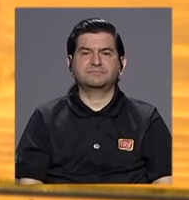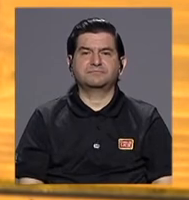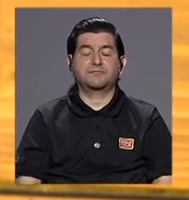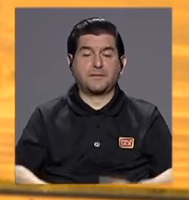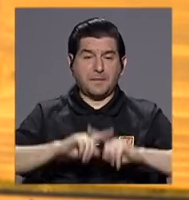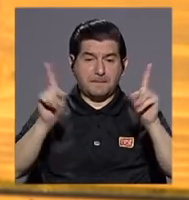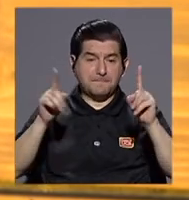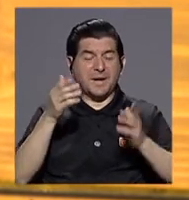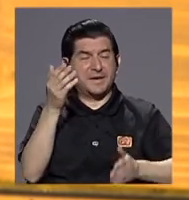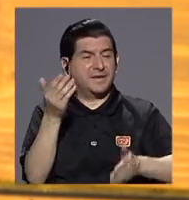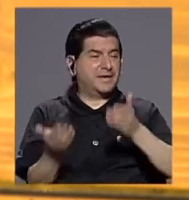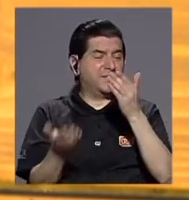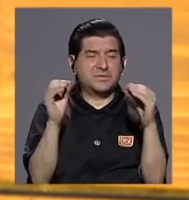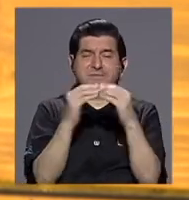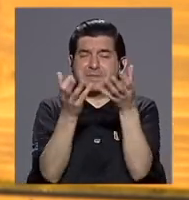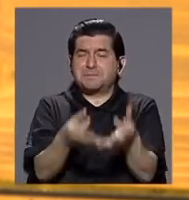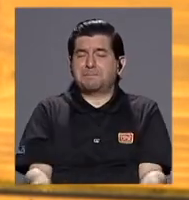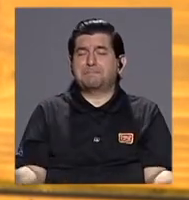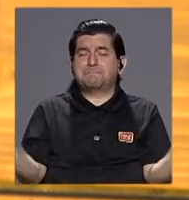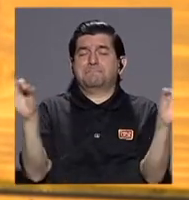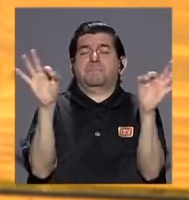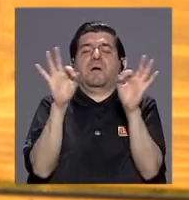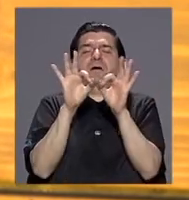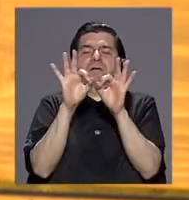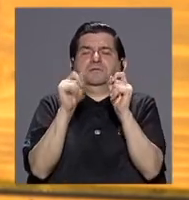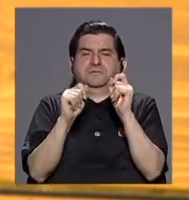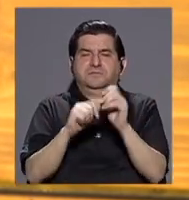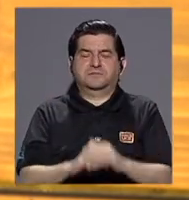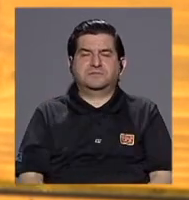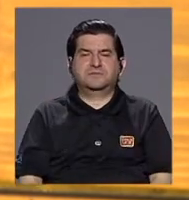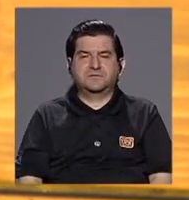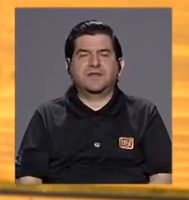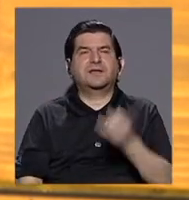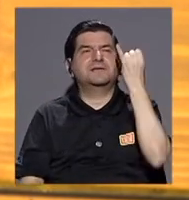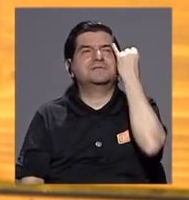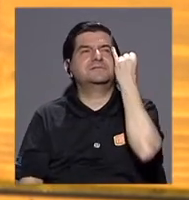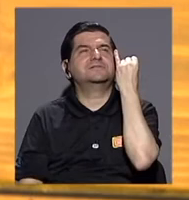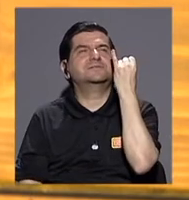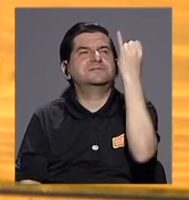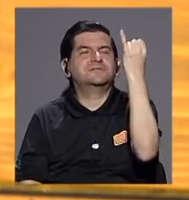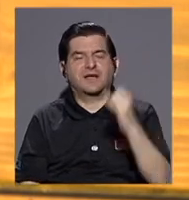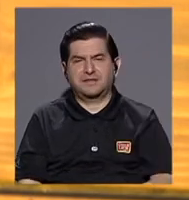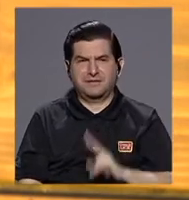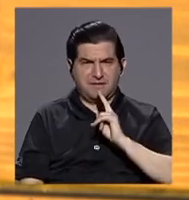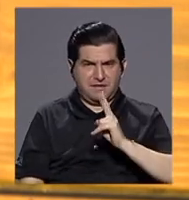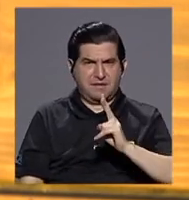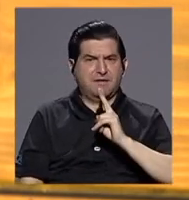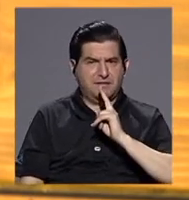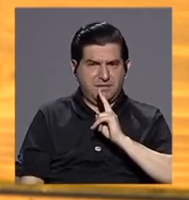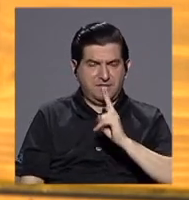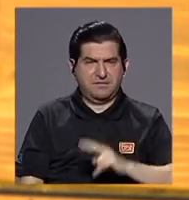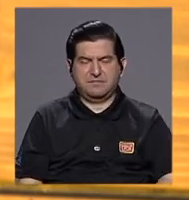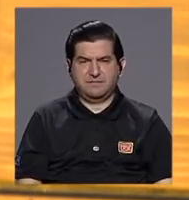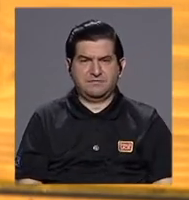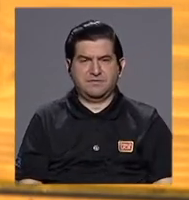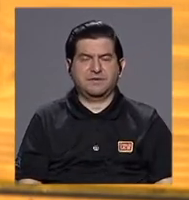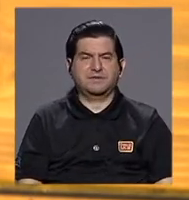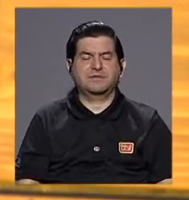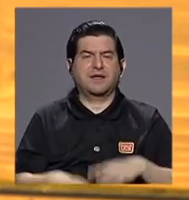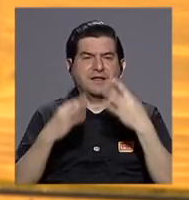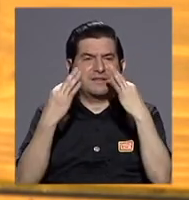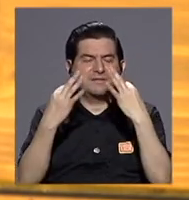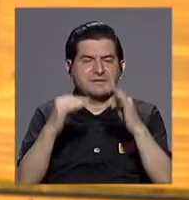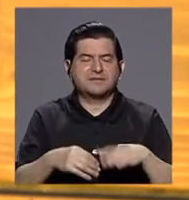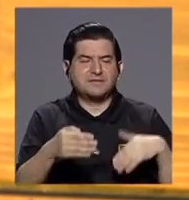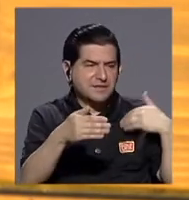Pero aquí quizá lo más importante es la intención de realmente de acercarse a